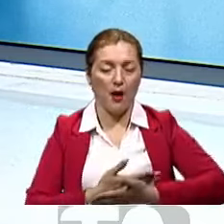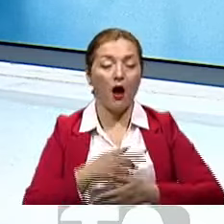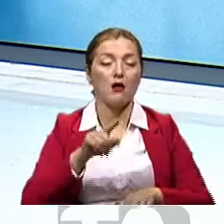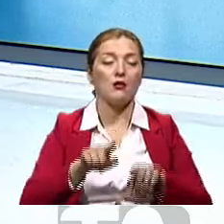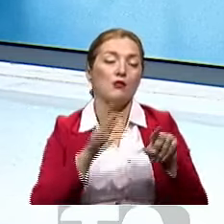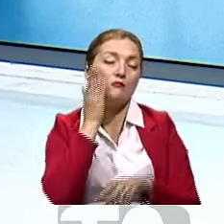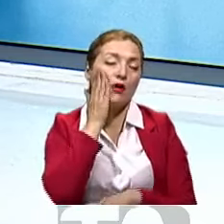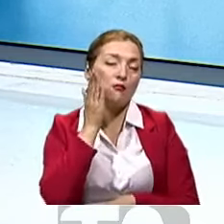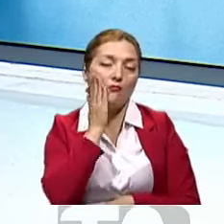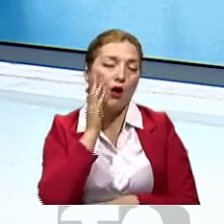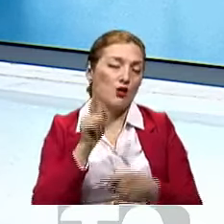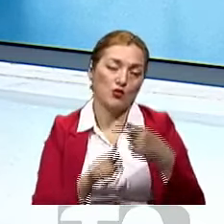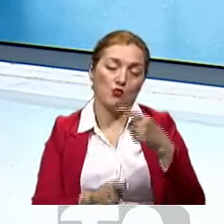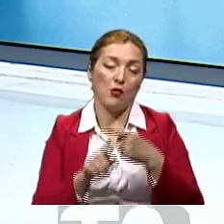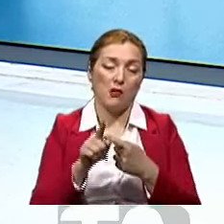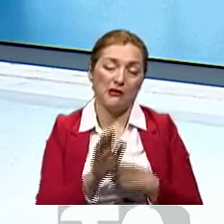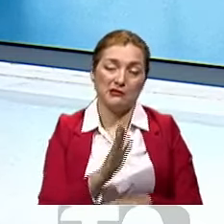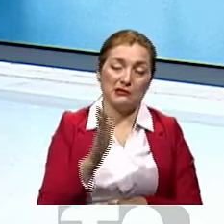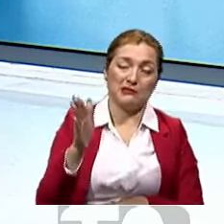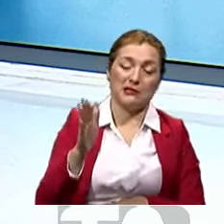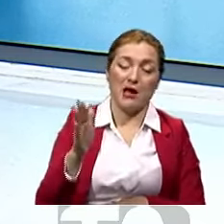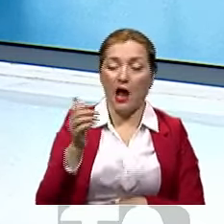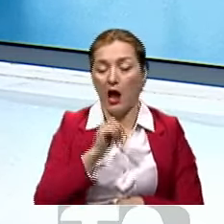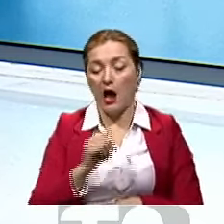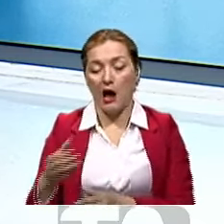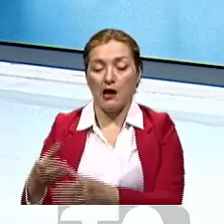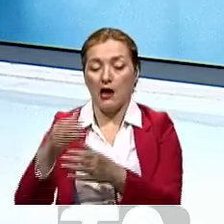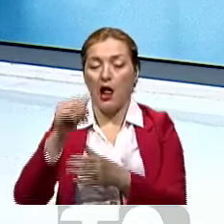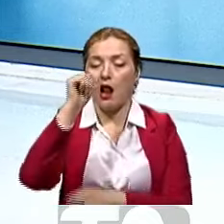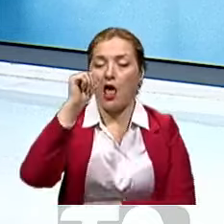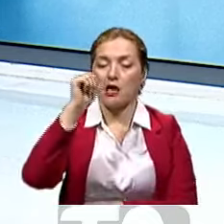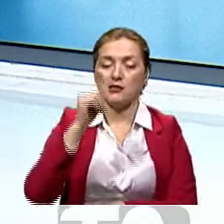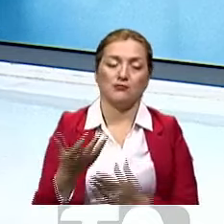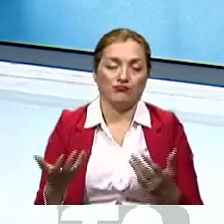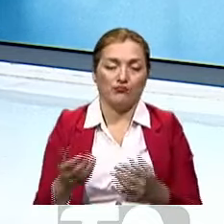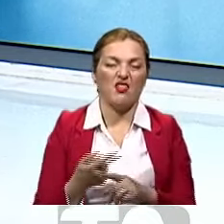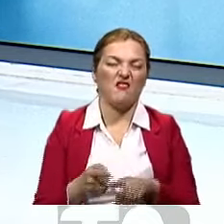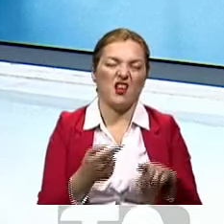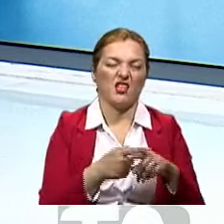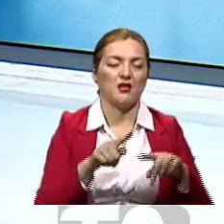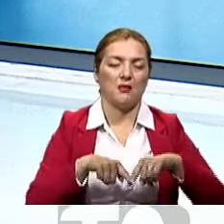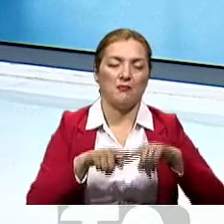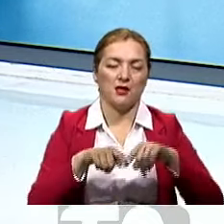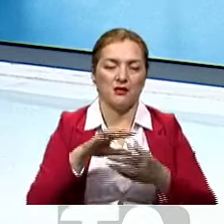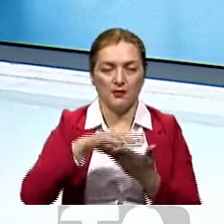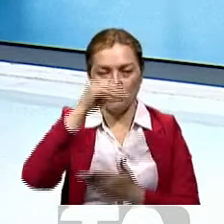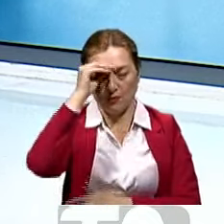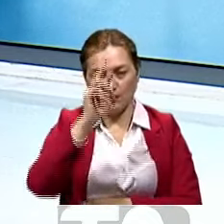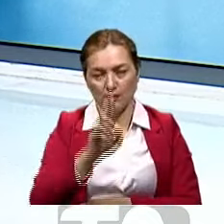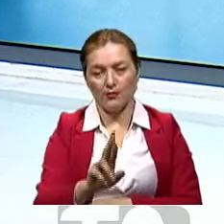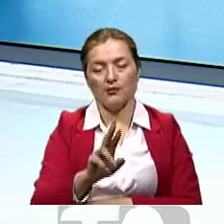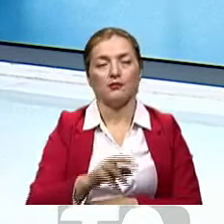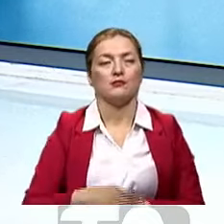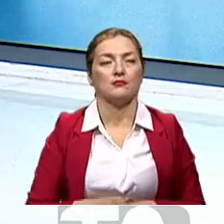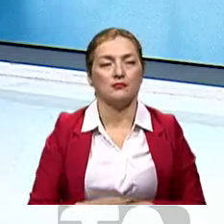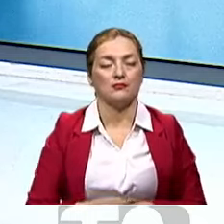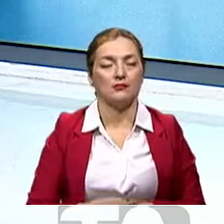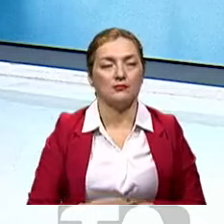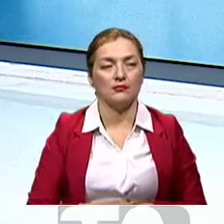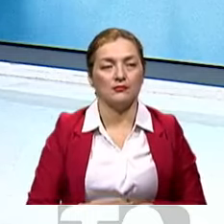la madre no puede hacerlo y debe recurrir a leches maternizadas. Cada caso es distinto y debemos aprender a respetarlo y a ser